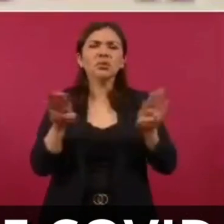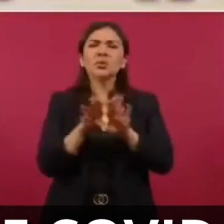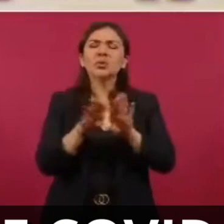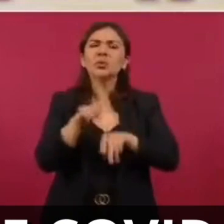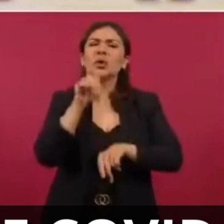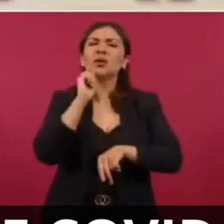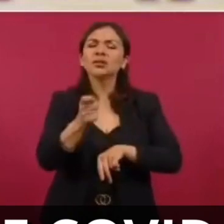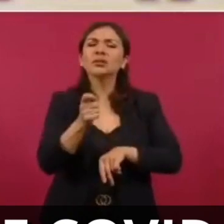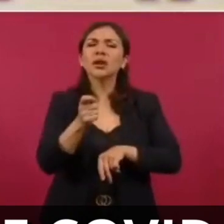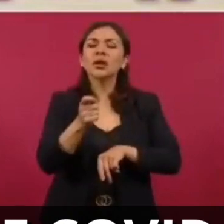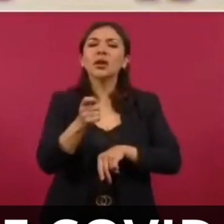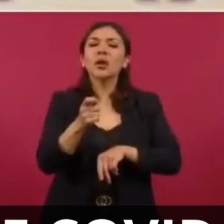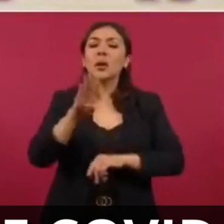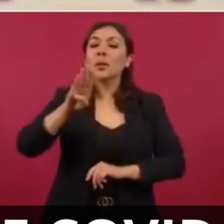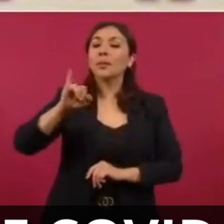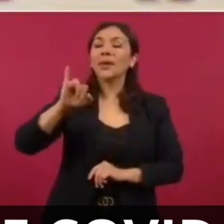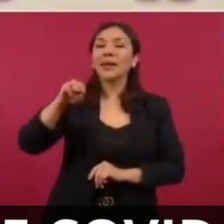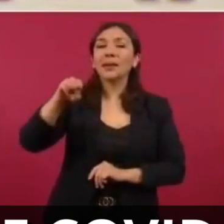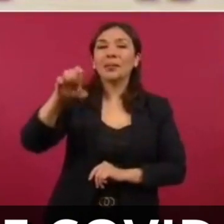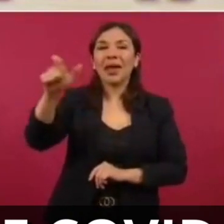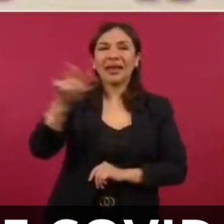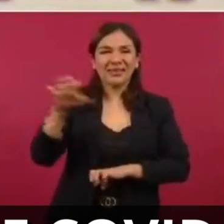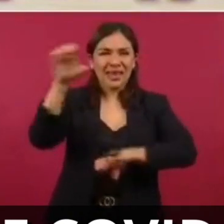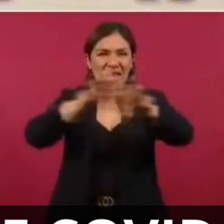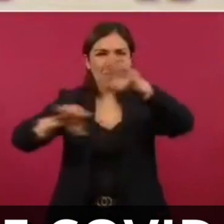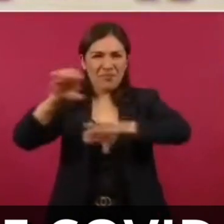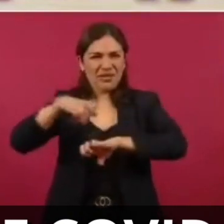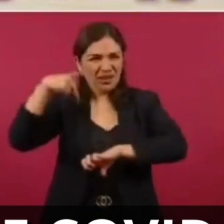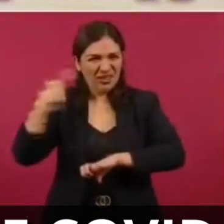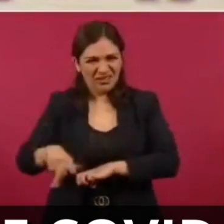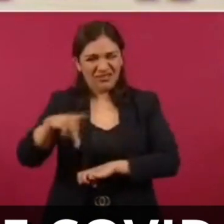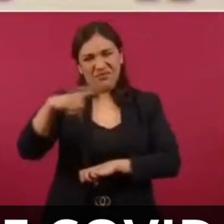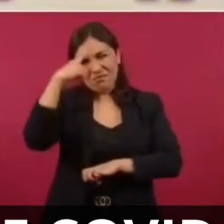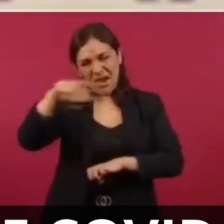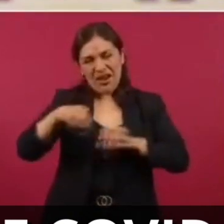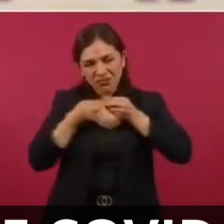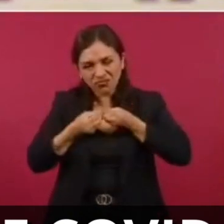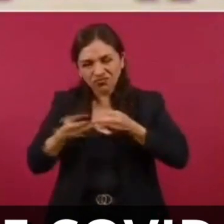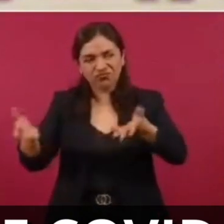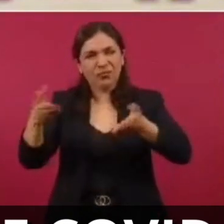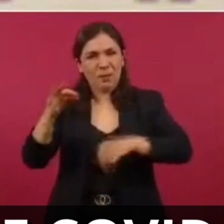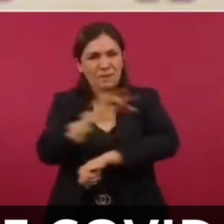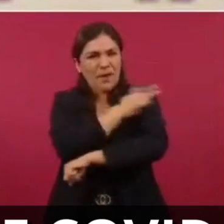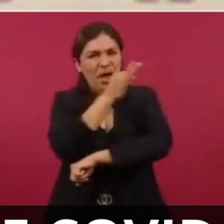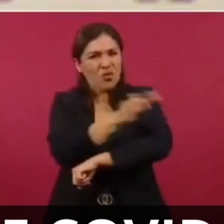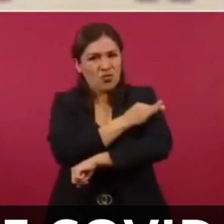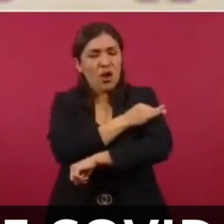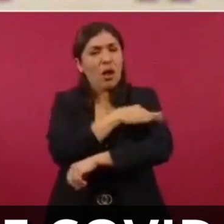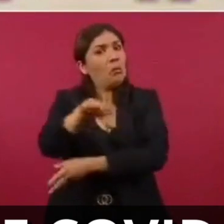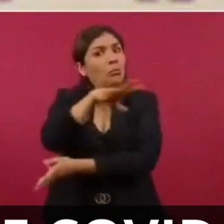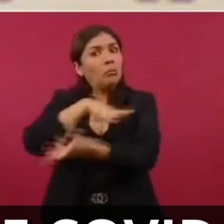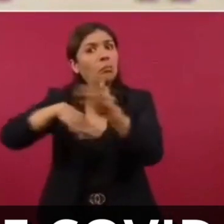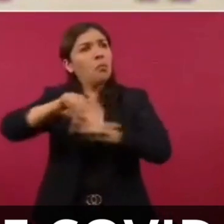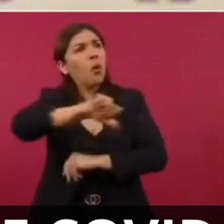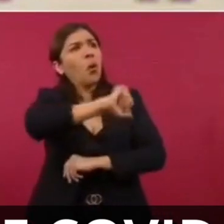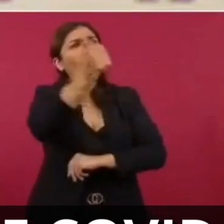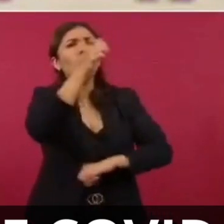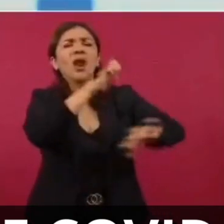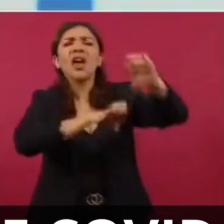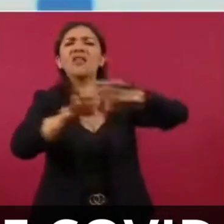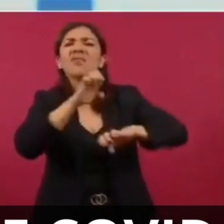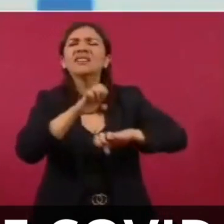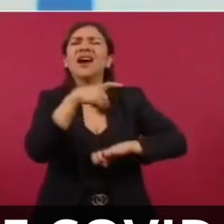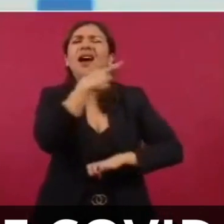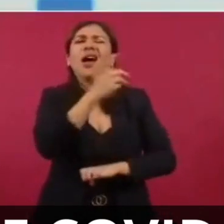desplazamiento de Birmex, la compañía pública de vacunas, por una compañía oportunista que surgió en el sexenio